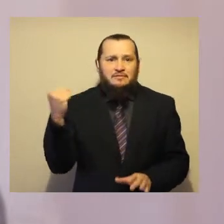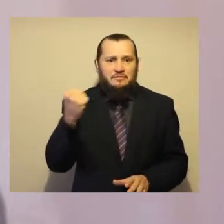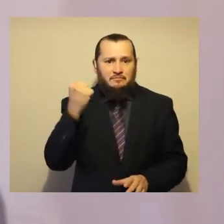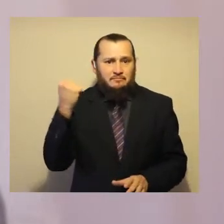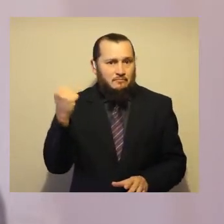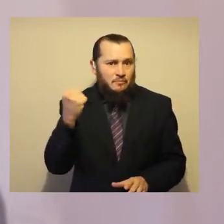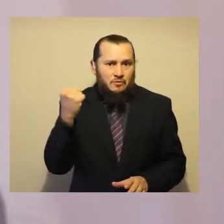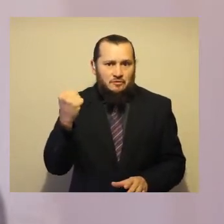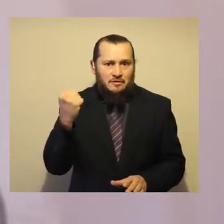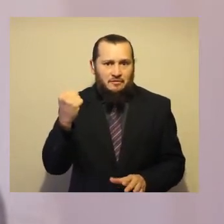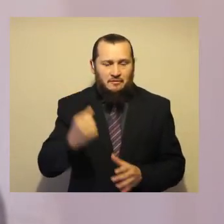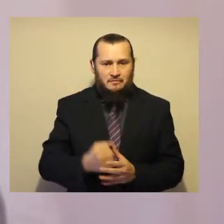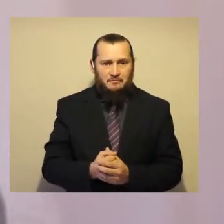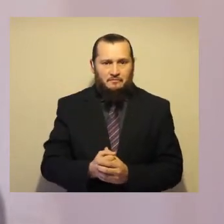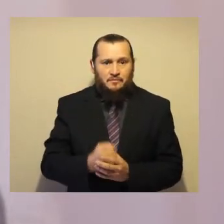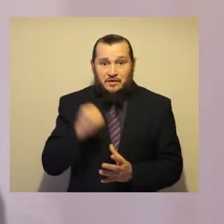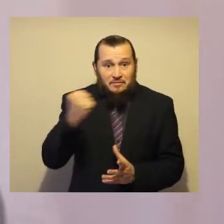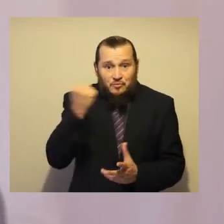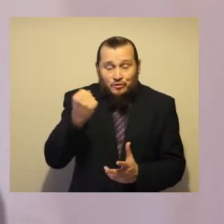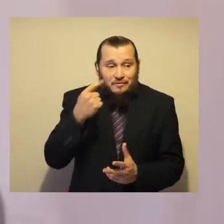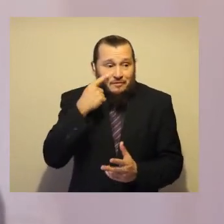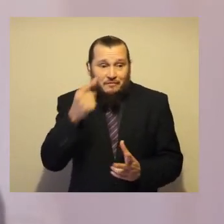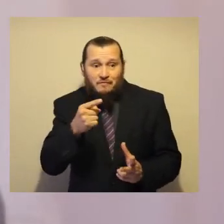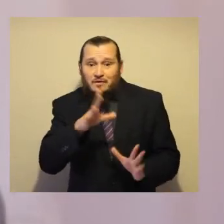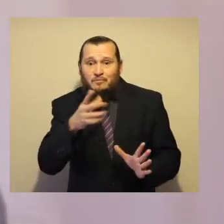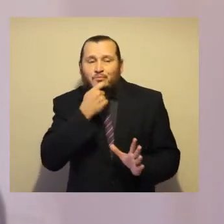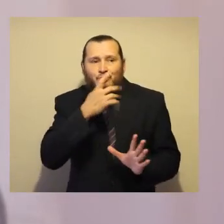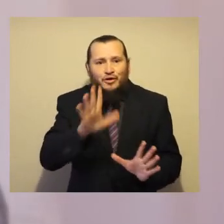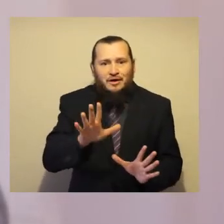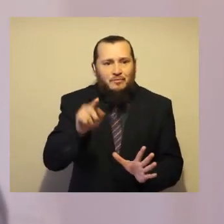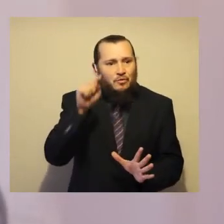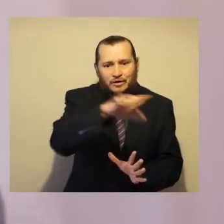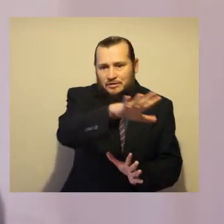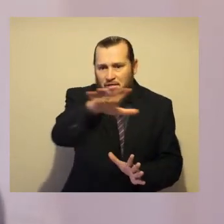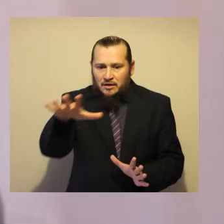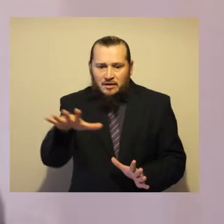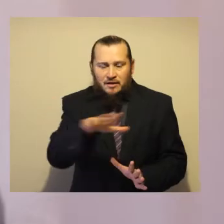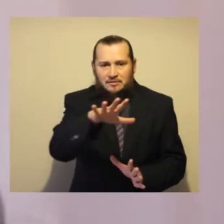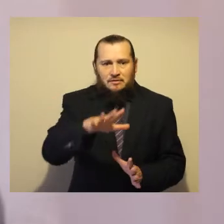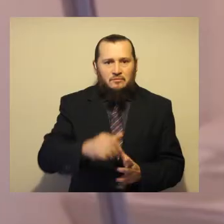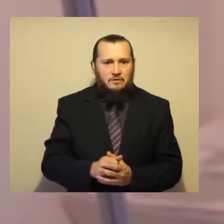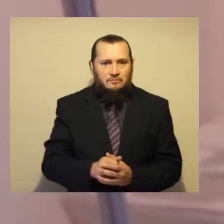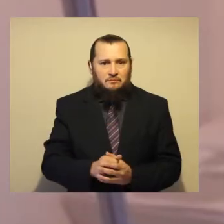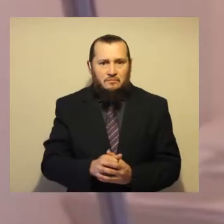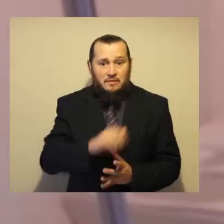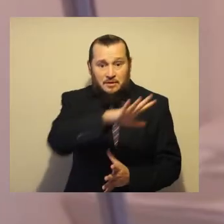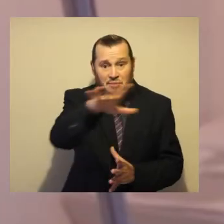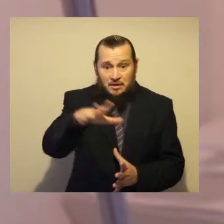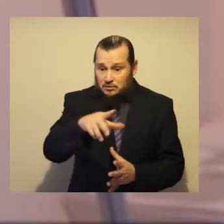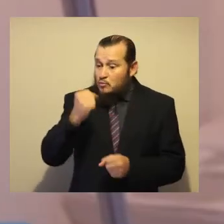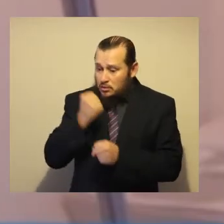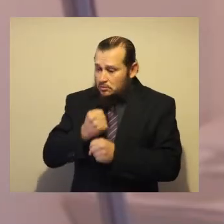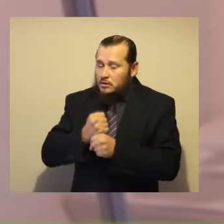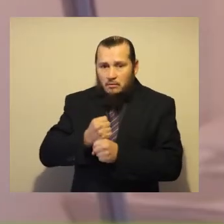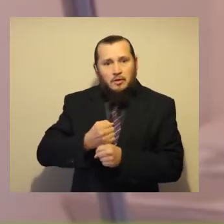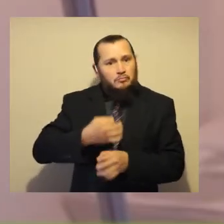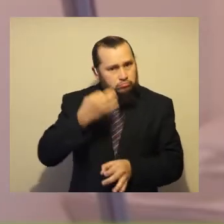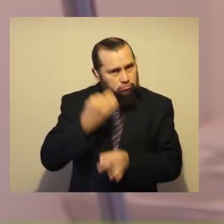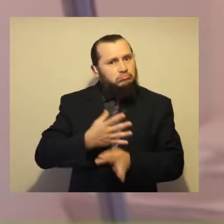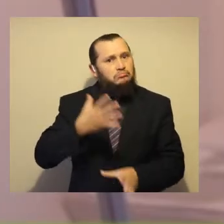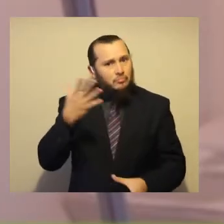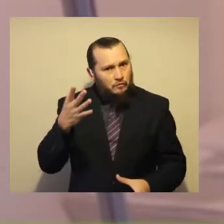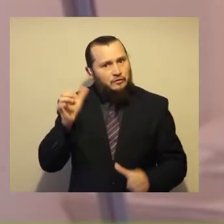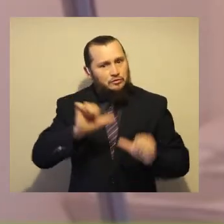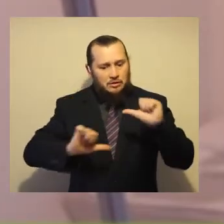y que lo podemos ver desde diferentes lados, digamos, diferentes miradas sobre eso. Reconocer ese trabajo científico que